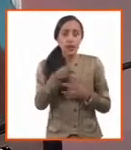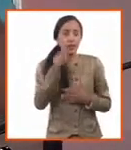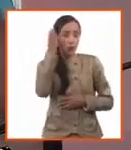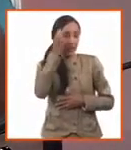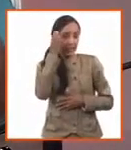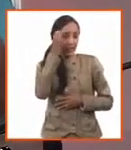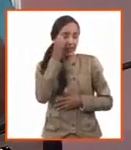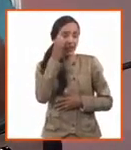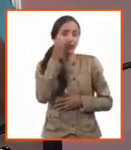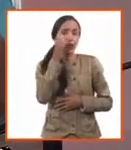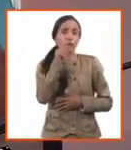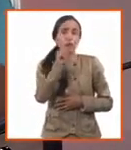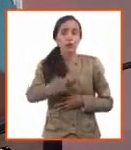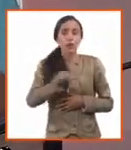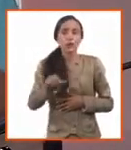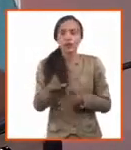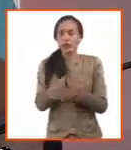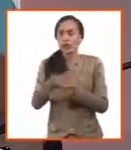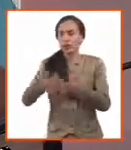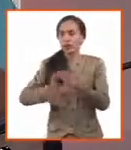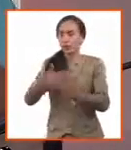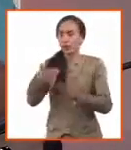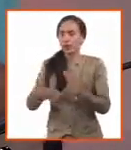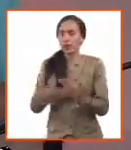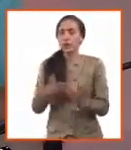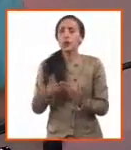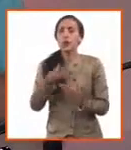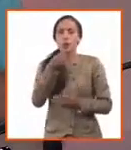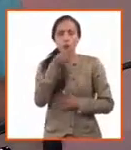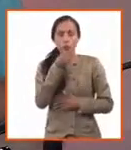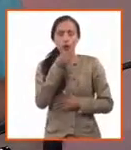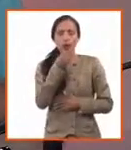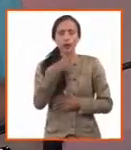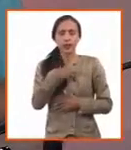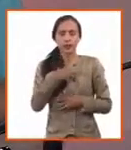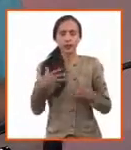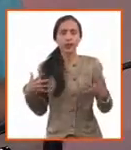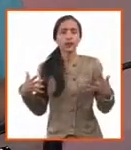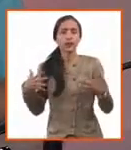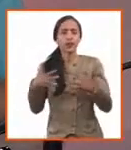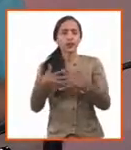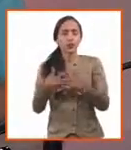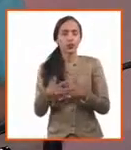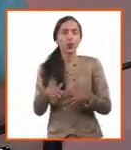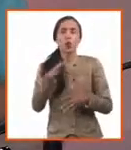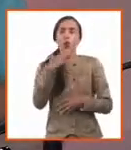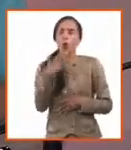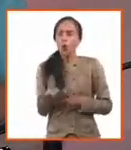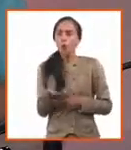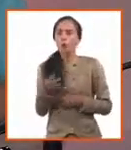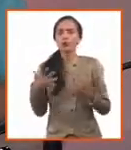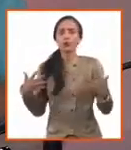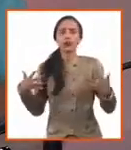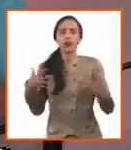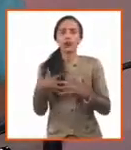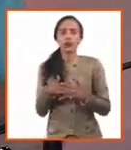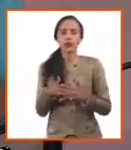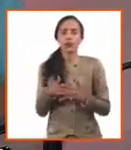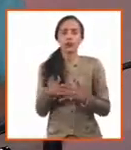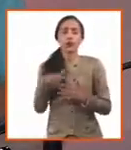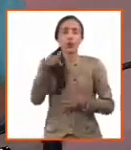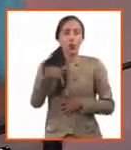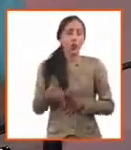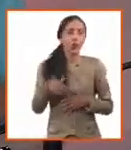que se van manifestando sobre determinados problemas puedan tener un carácter vinculante desde el punto de vista de cómo se relacionan con lo que hoy